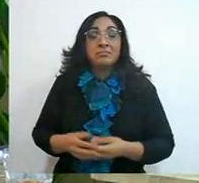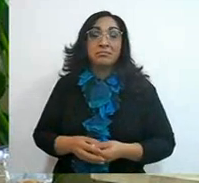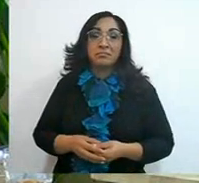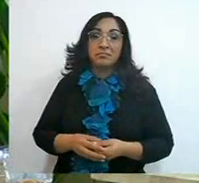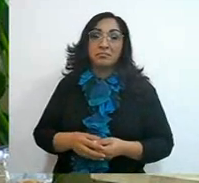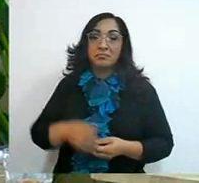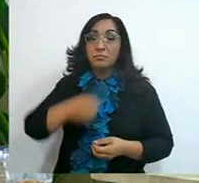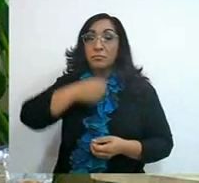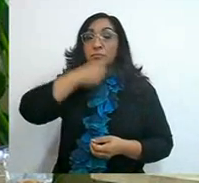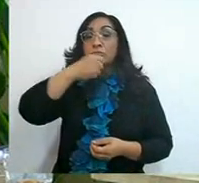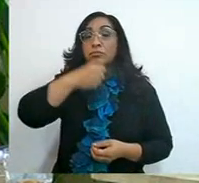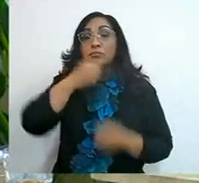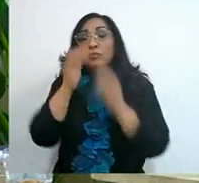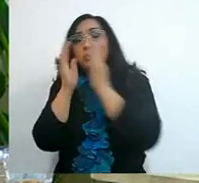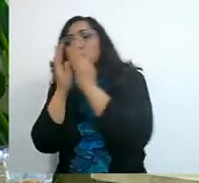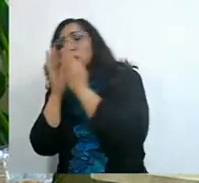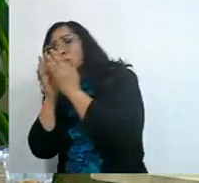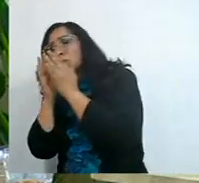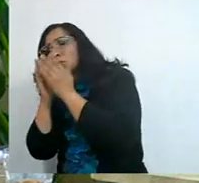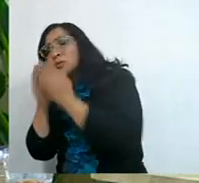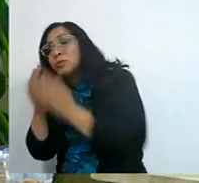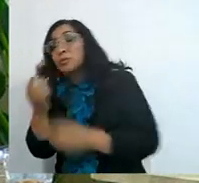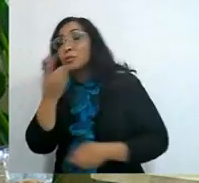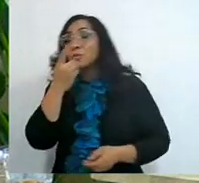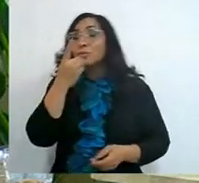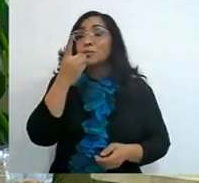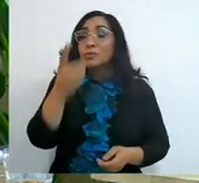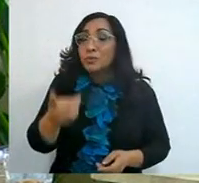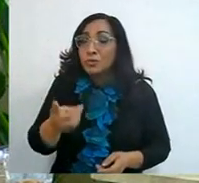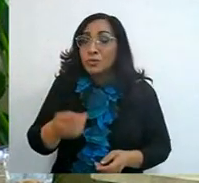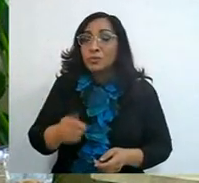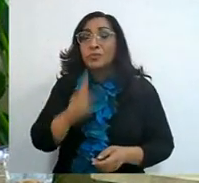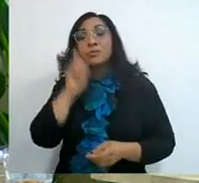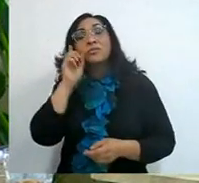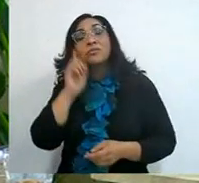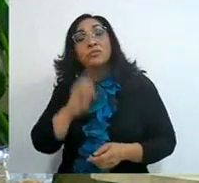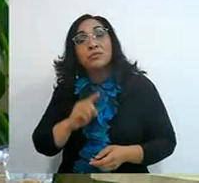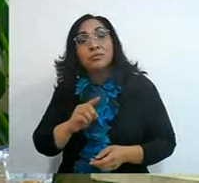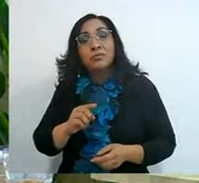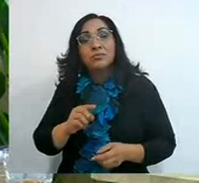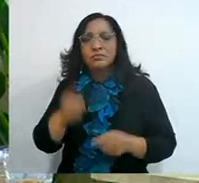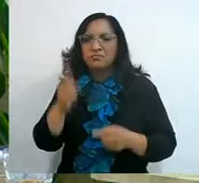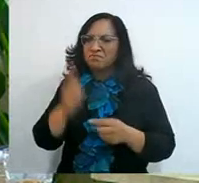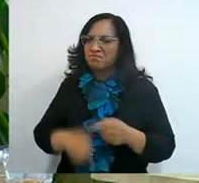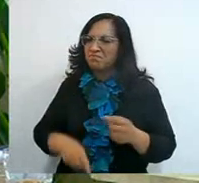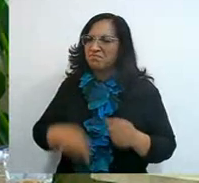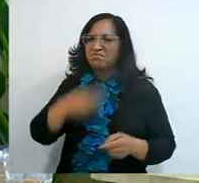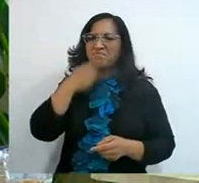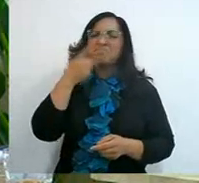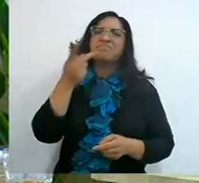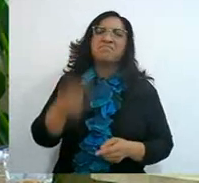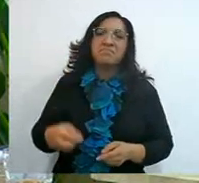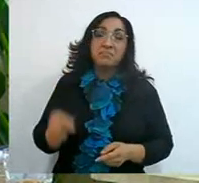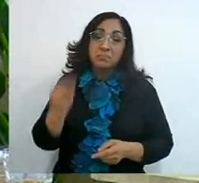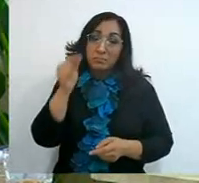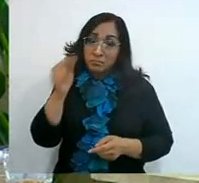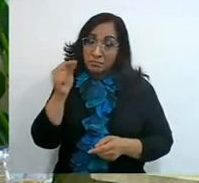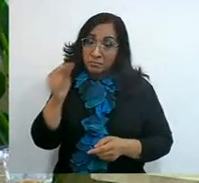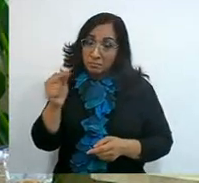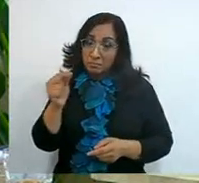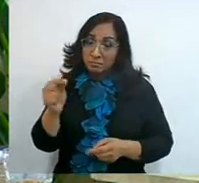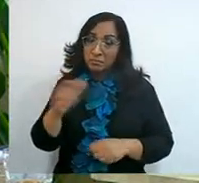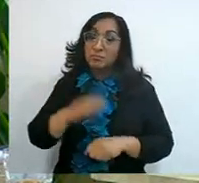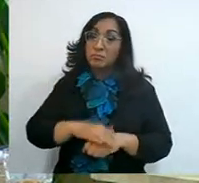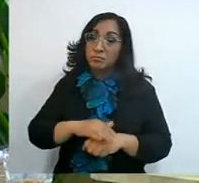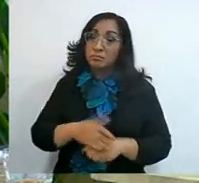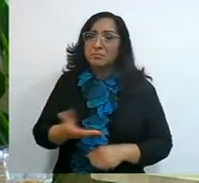el rumor, vaya usted a saber qué dijo esta señora por allá, que nos quitaron el habla. Pocos quedaron, hasta el día de hoy, amigos,